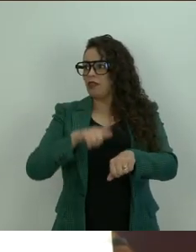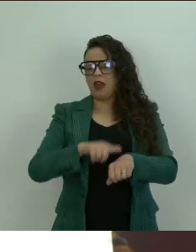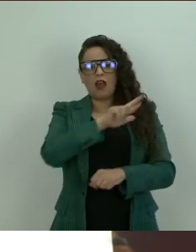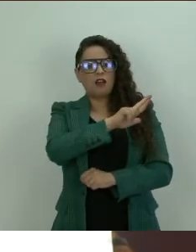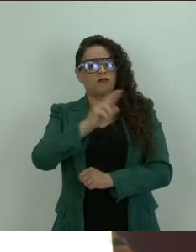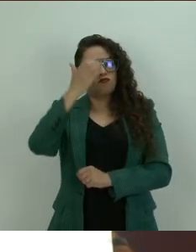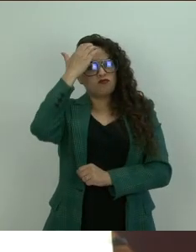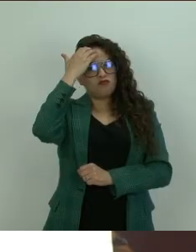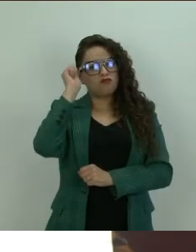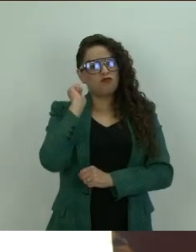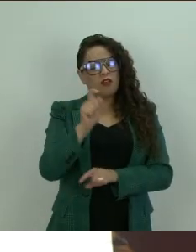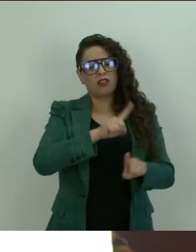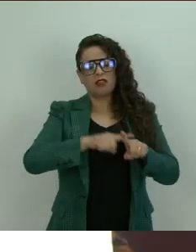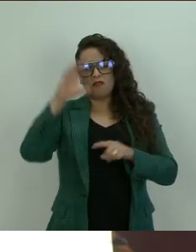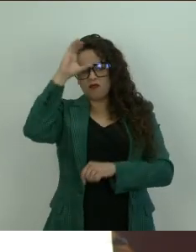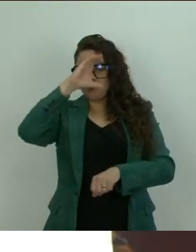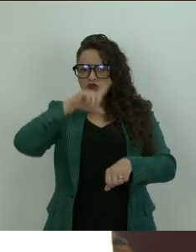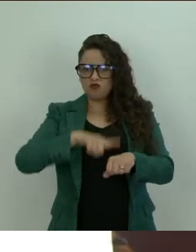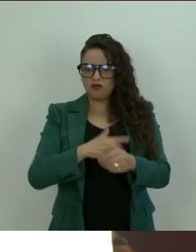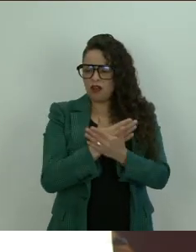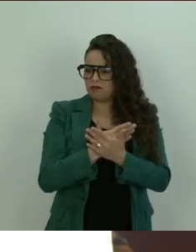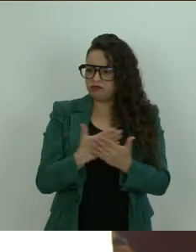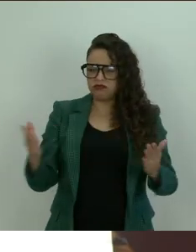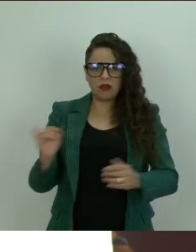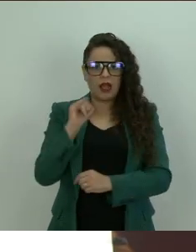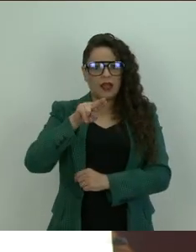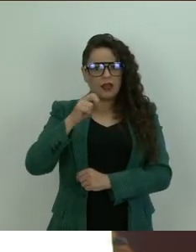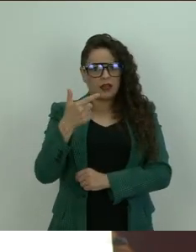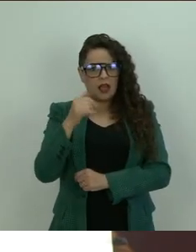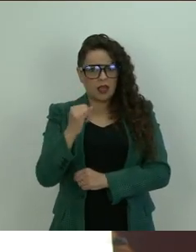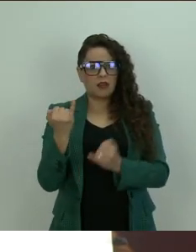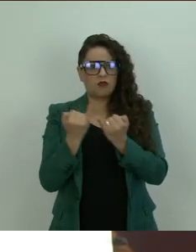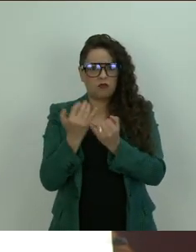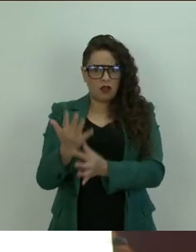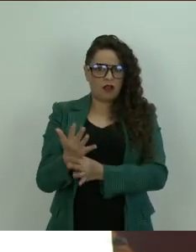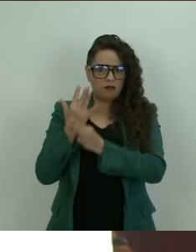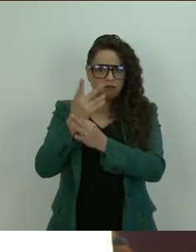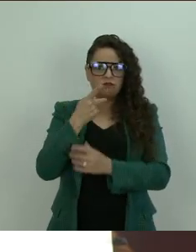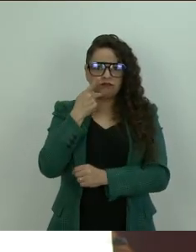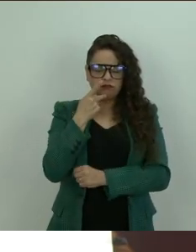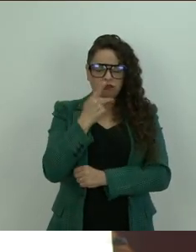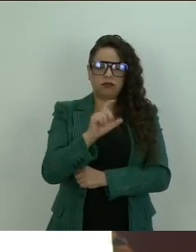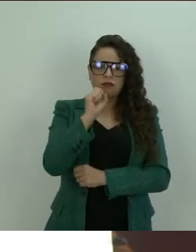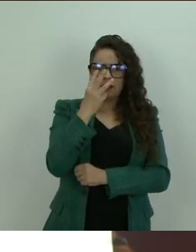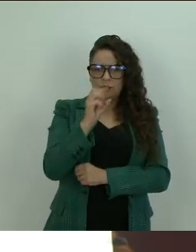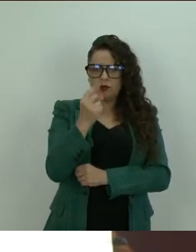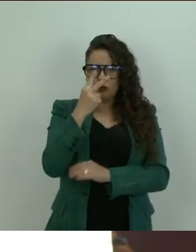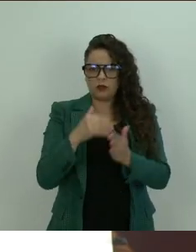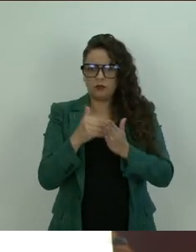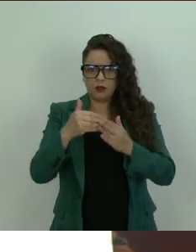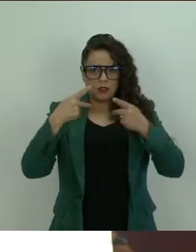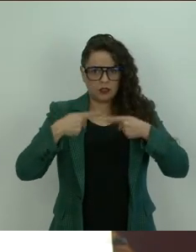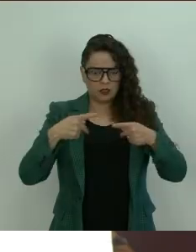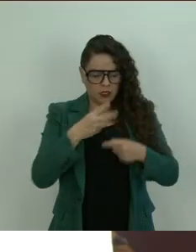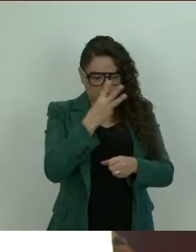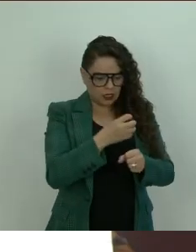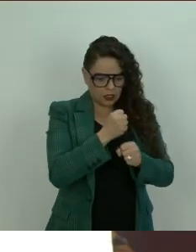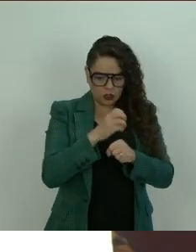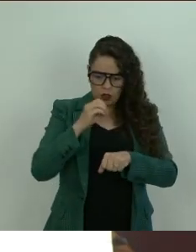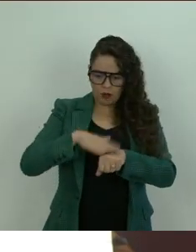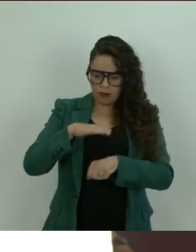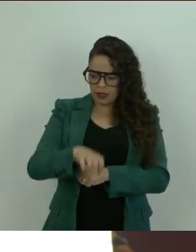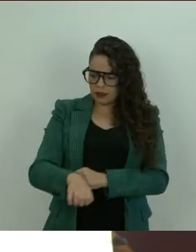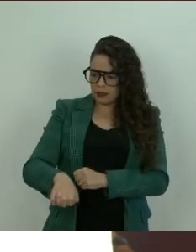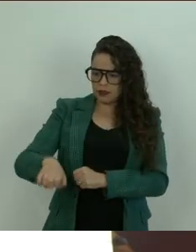composición pluricultural y según estadísticas del INEGI, en 2022 había 23.2 millones de personas de 3 años y más que